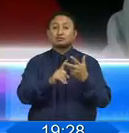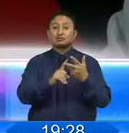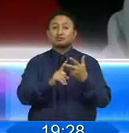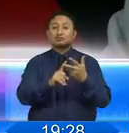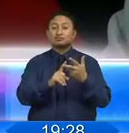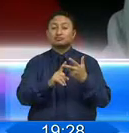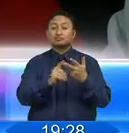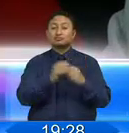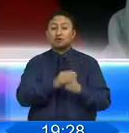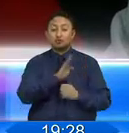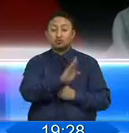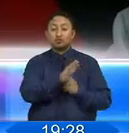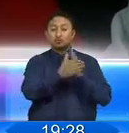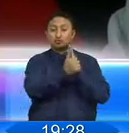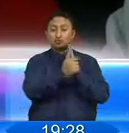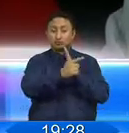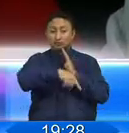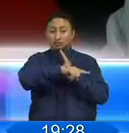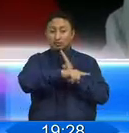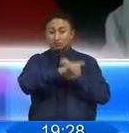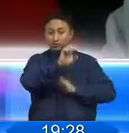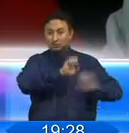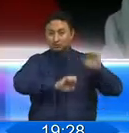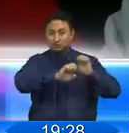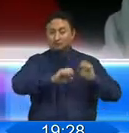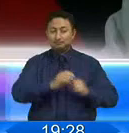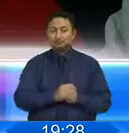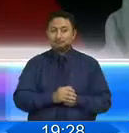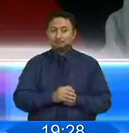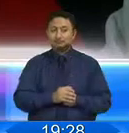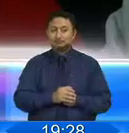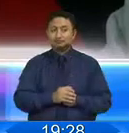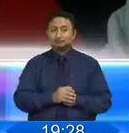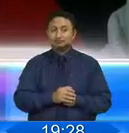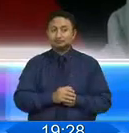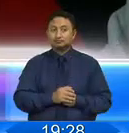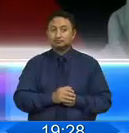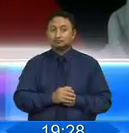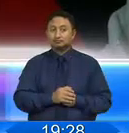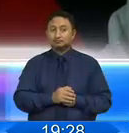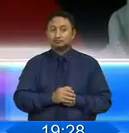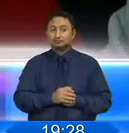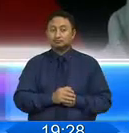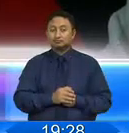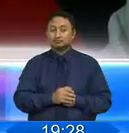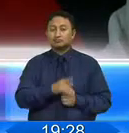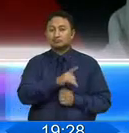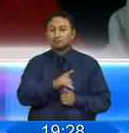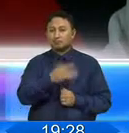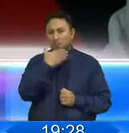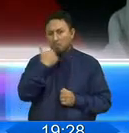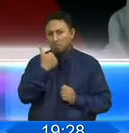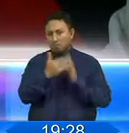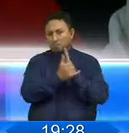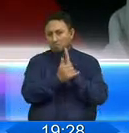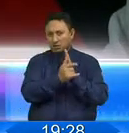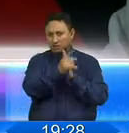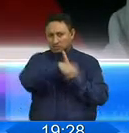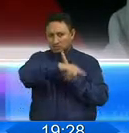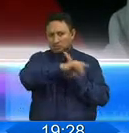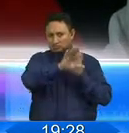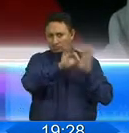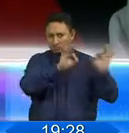examinar los méritos de cada uno de los propuestos. Y en ese caso, a los que con mejores méritos se hayan presentado,